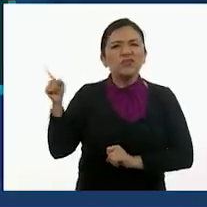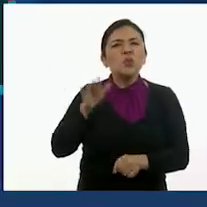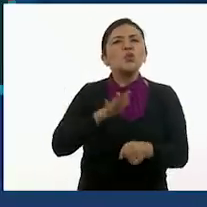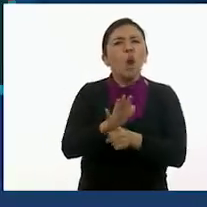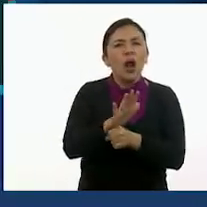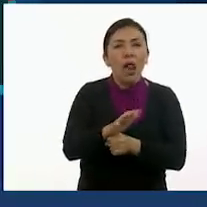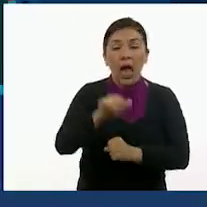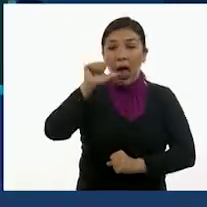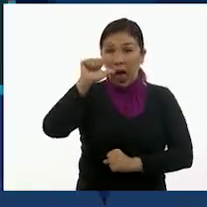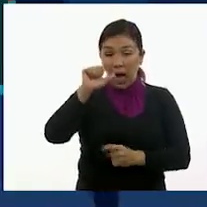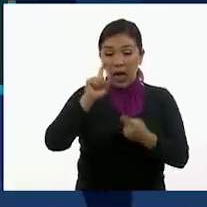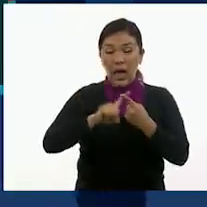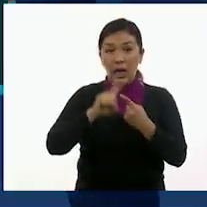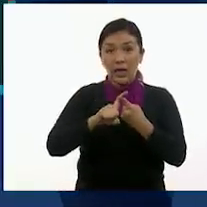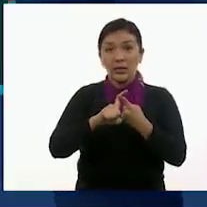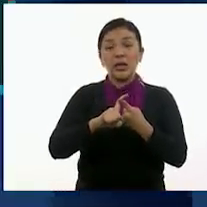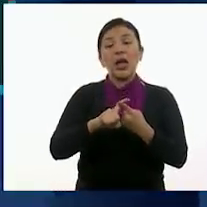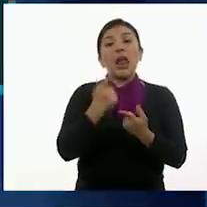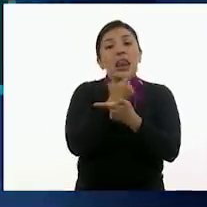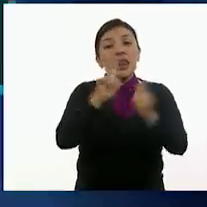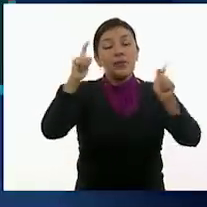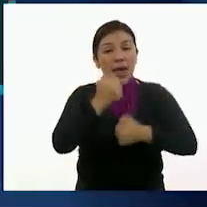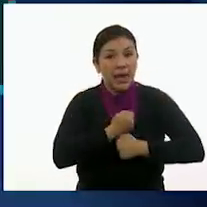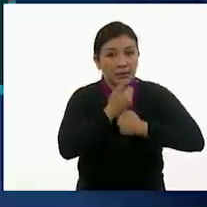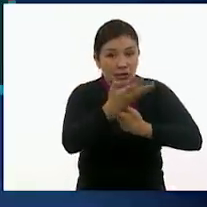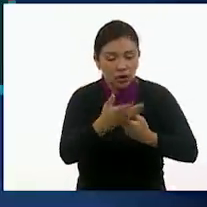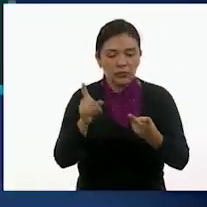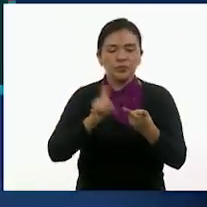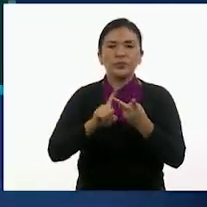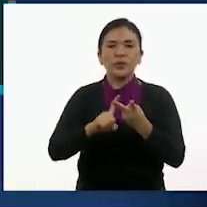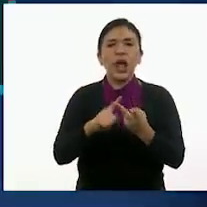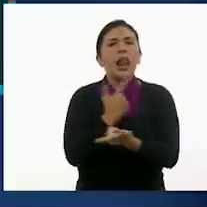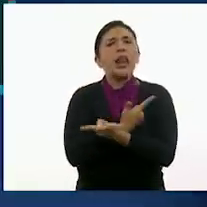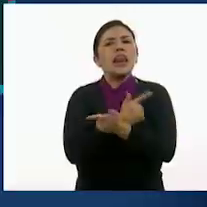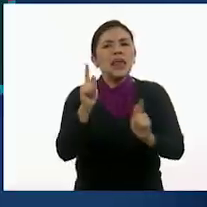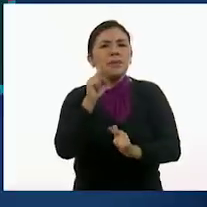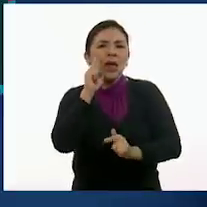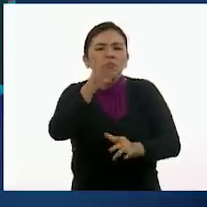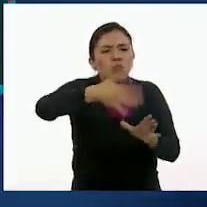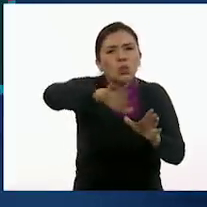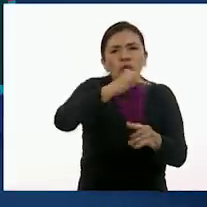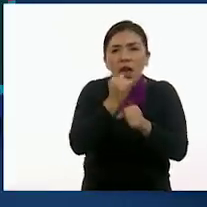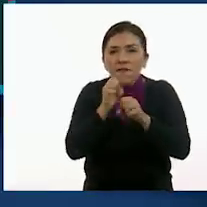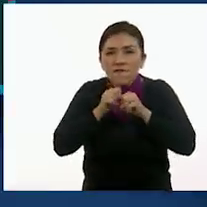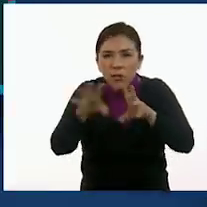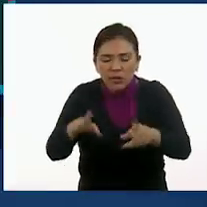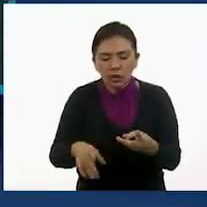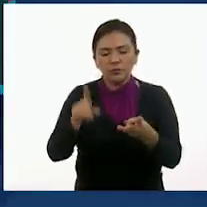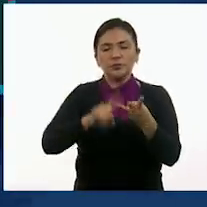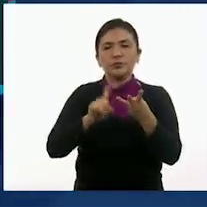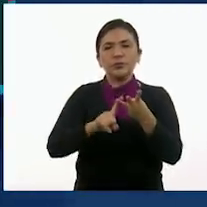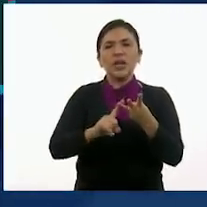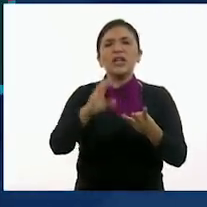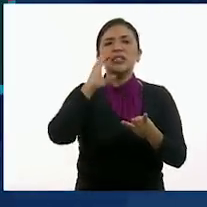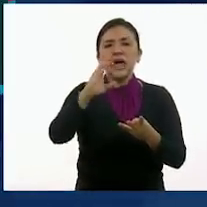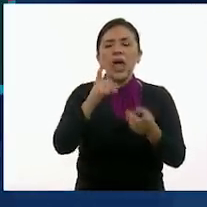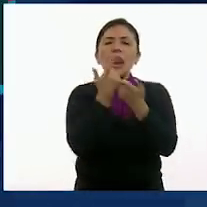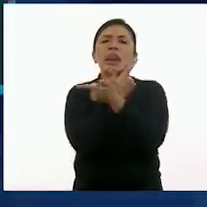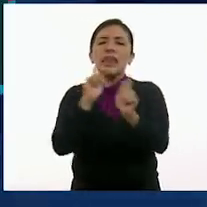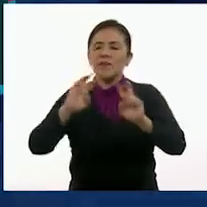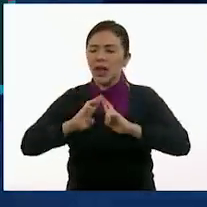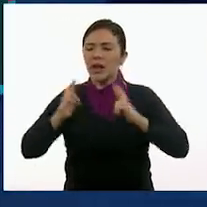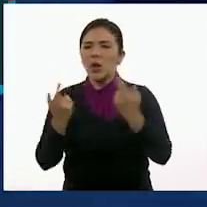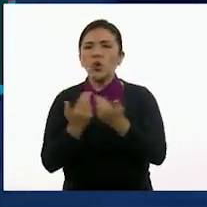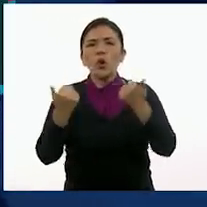La A, libertad de expresión. B, libertad de acceso a la información. C, libertad de reunión con otras